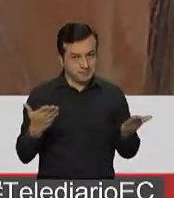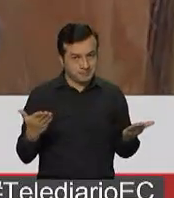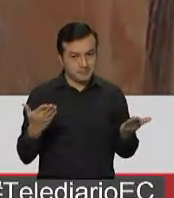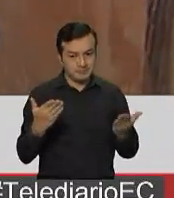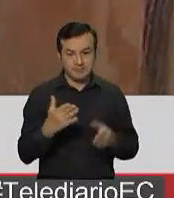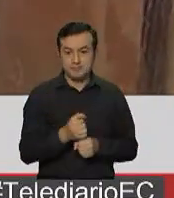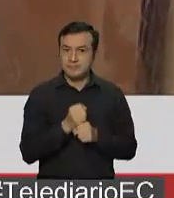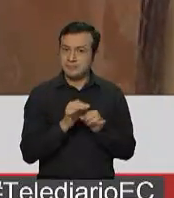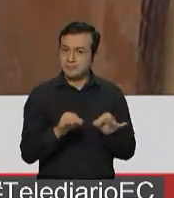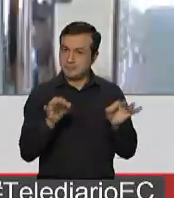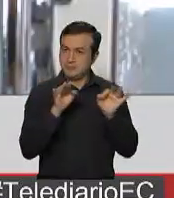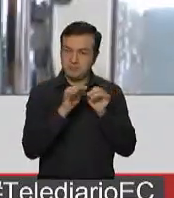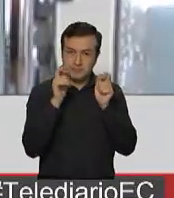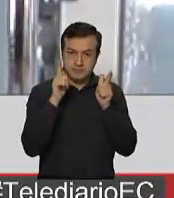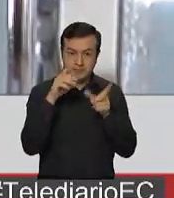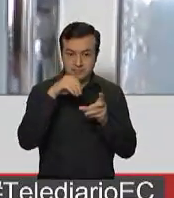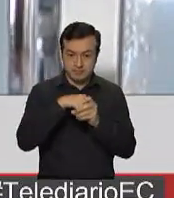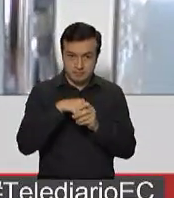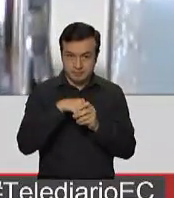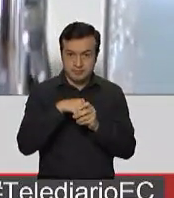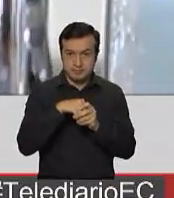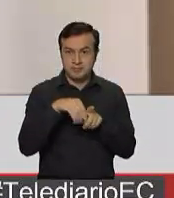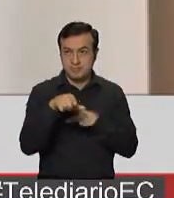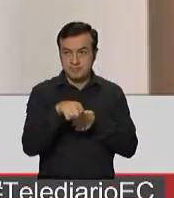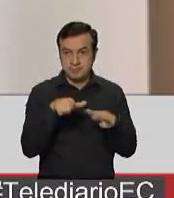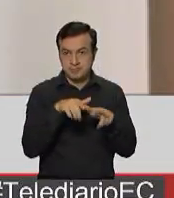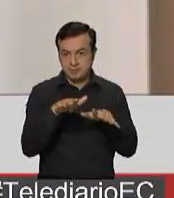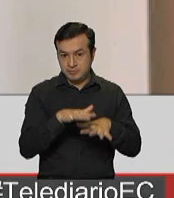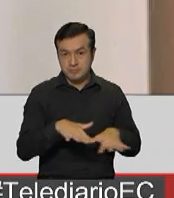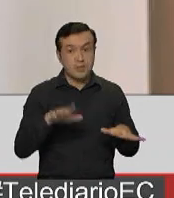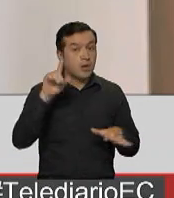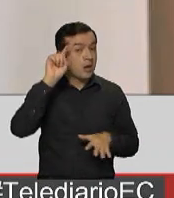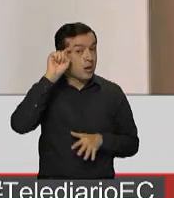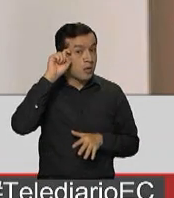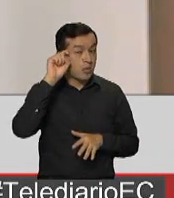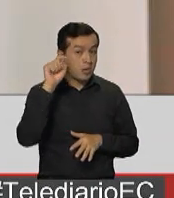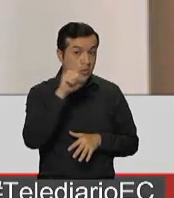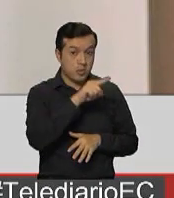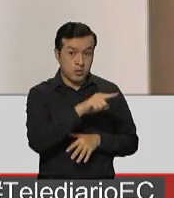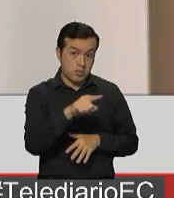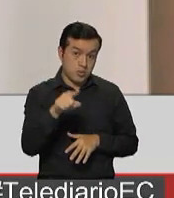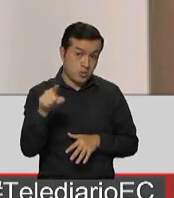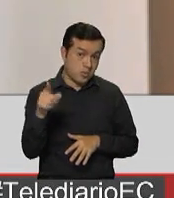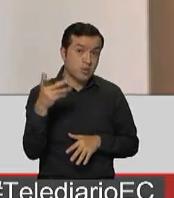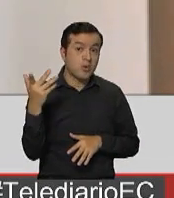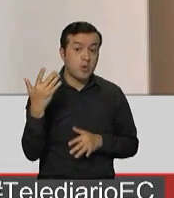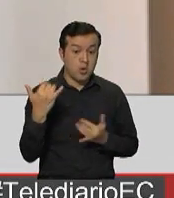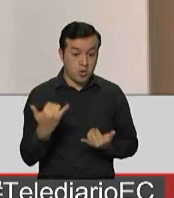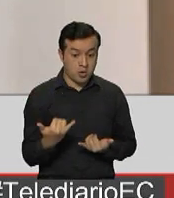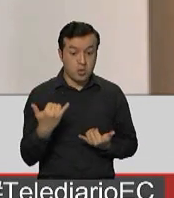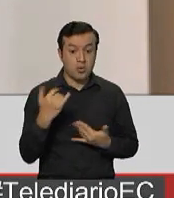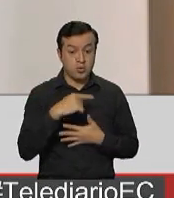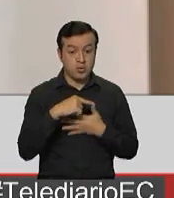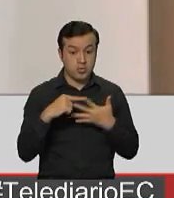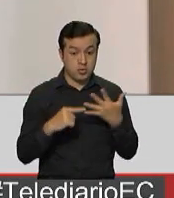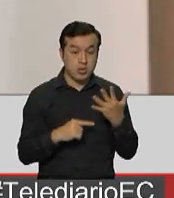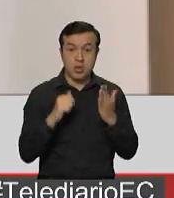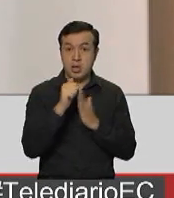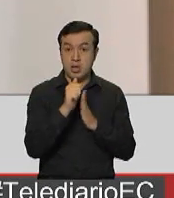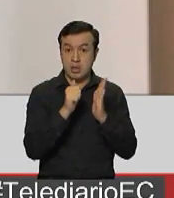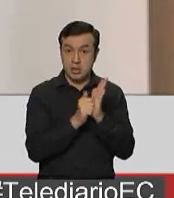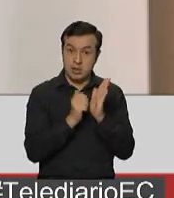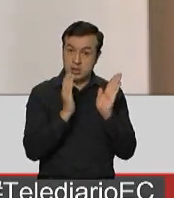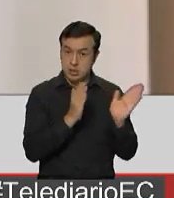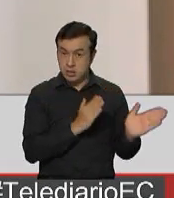de bioseguridad al interior de sus instalaciones. Recuerda revisar los servicios que hoy necesitan un agendamiento